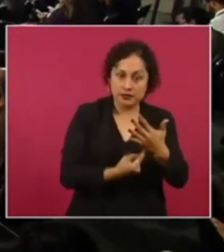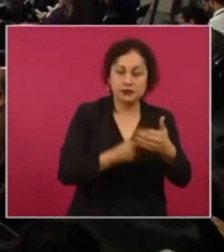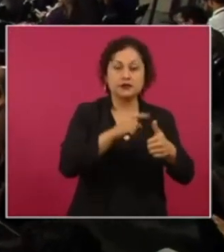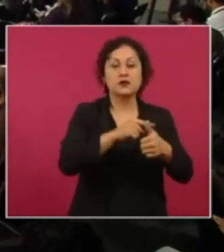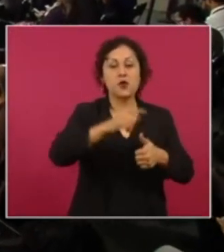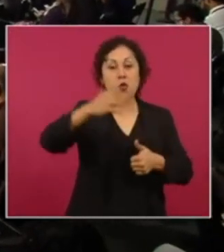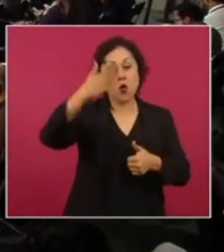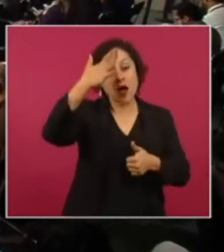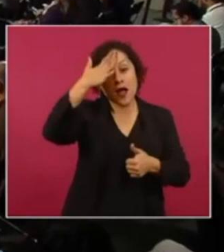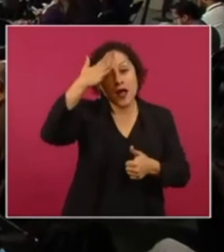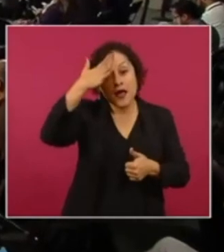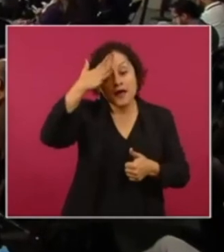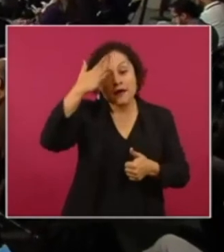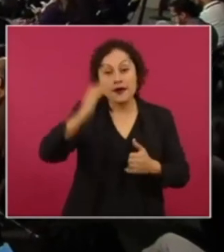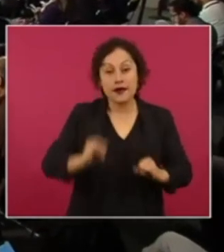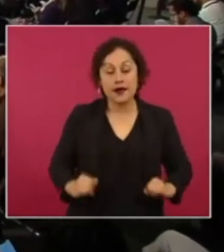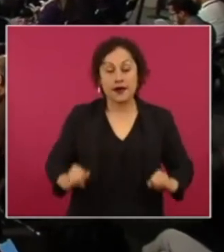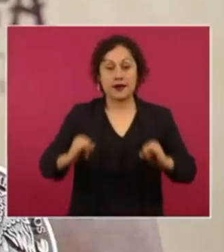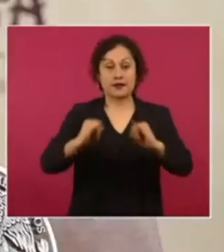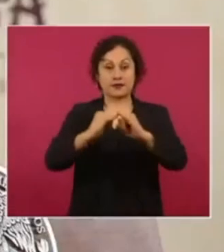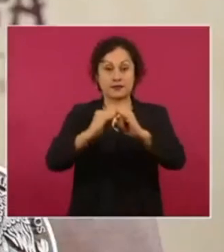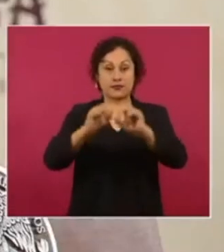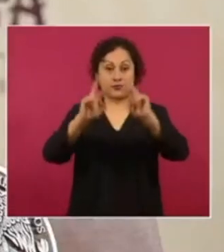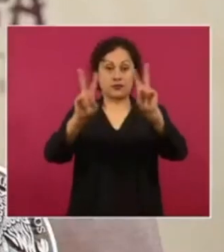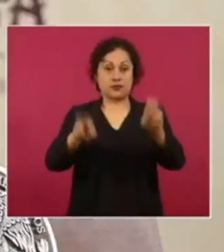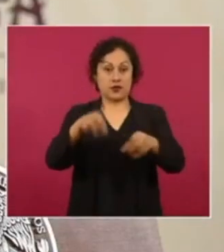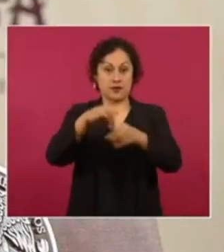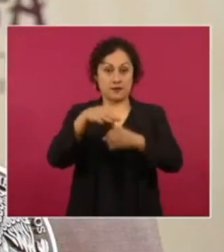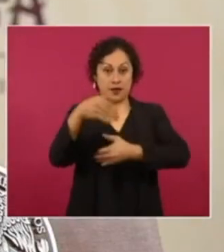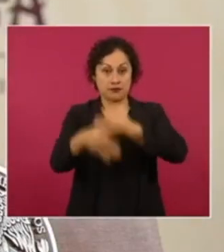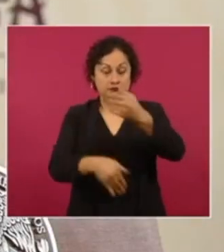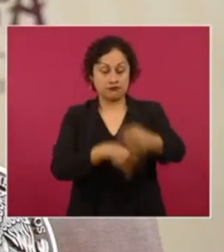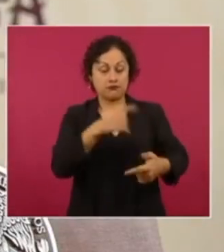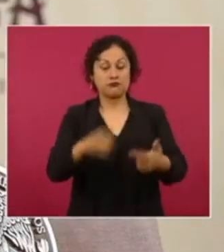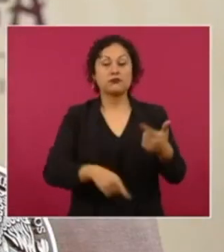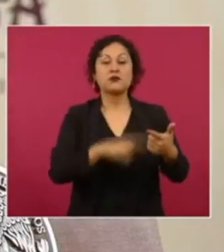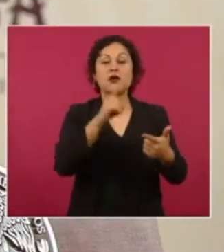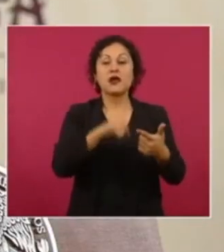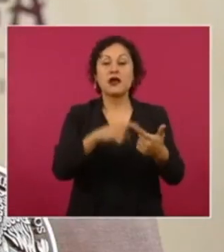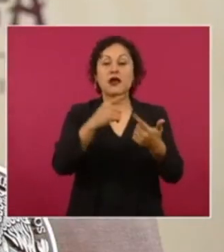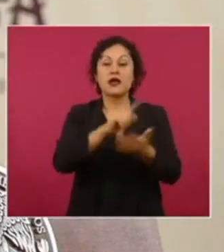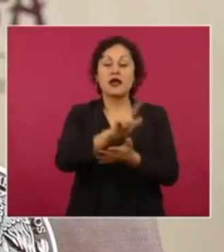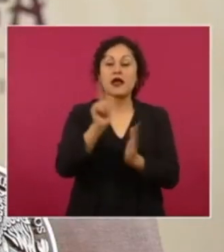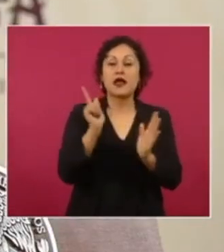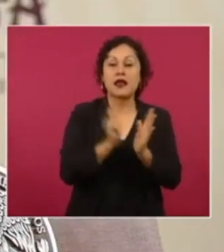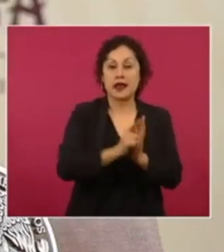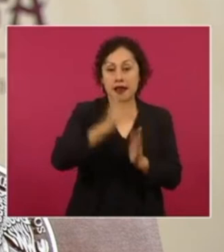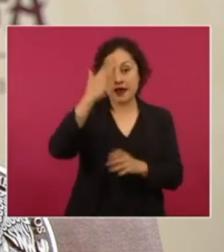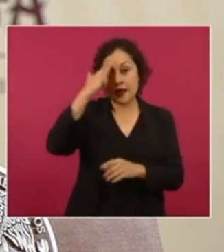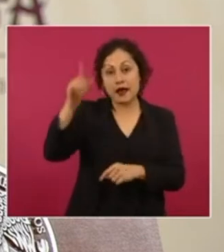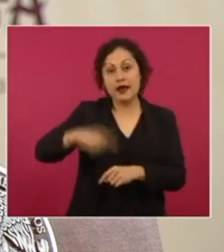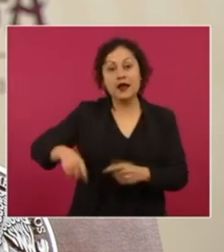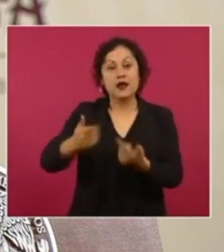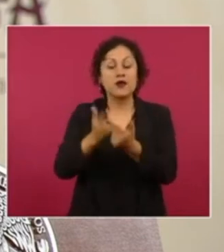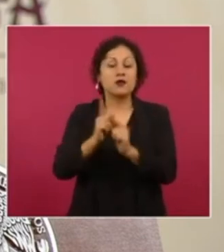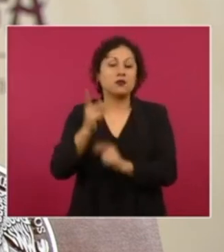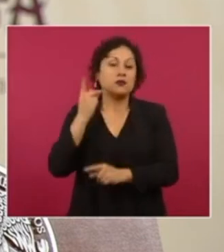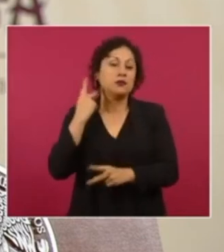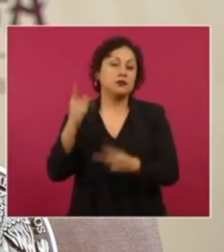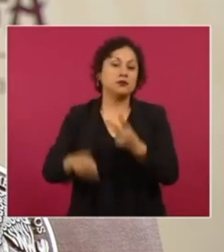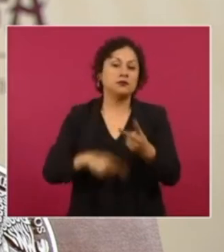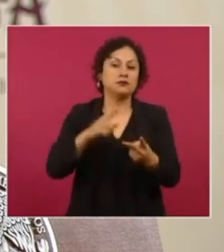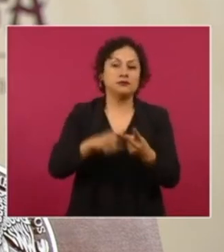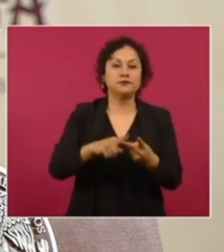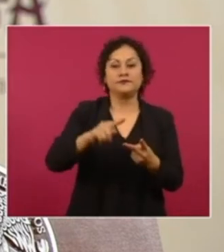de Instituciones y Procedimientos Electorales, la Ley General de Partidos Políticos, la Ley Orgánica del Poder Judicial